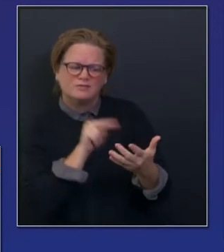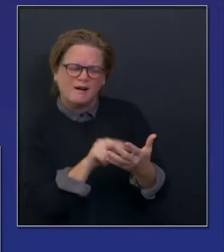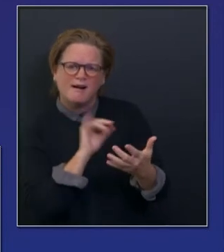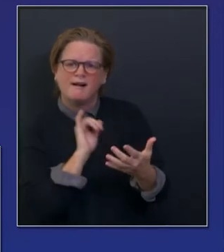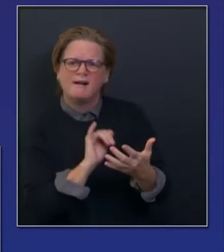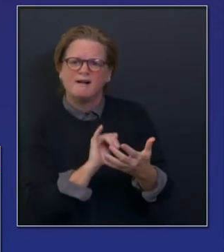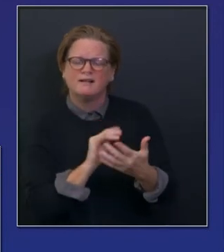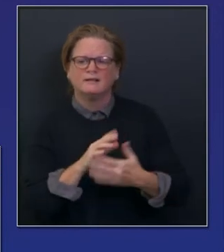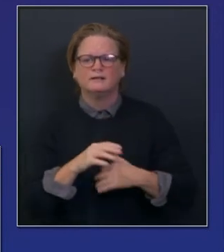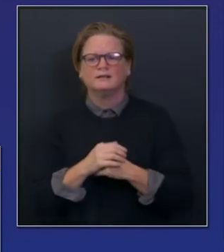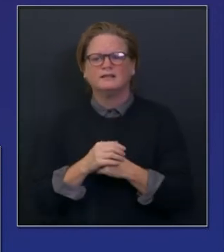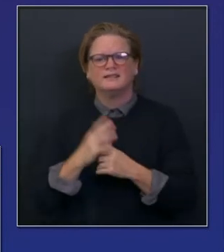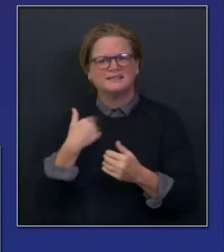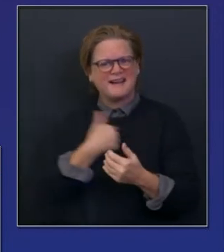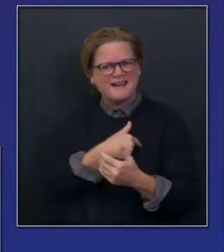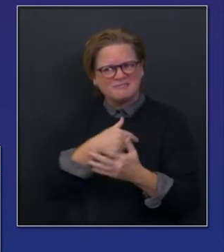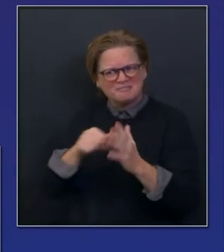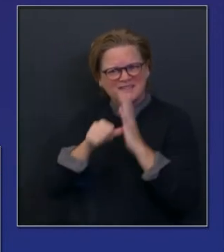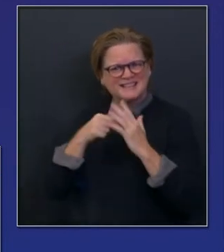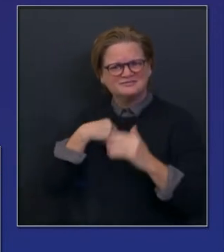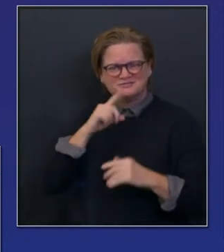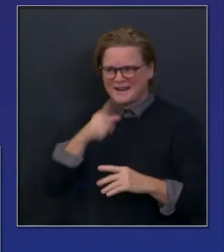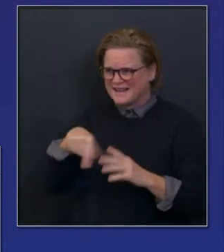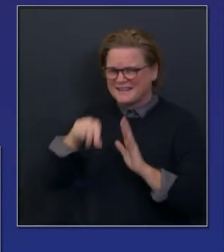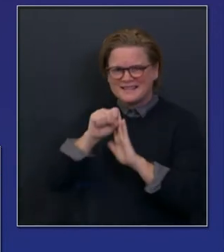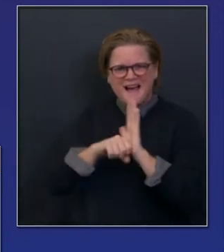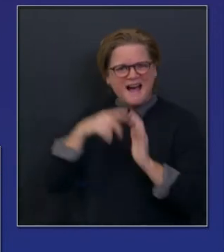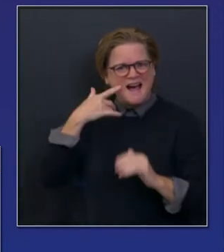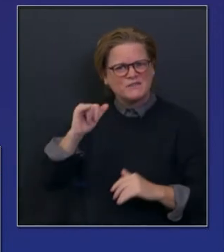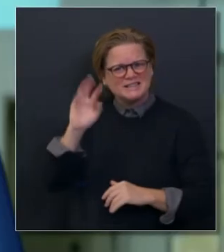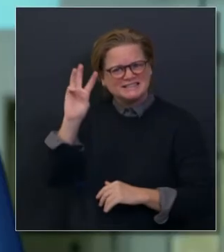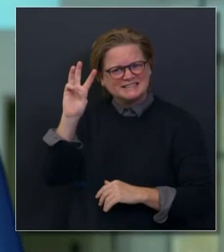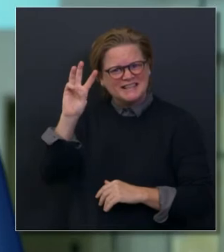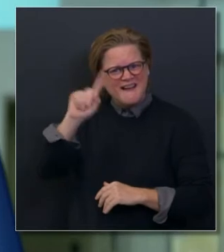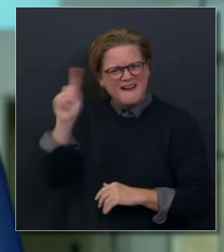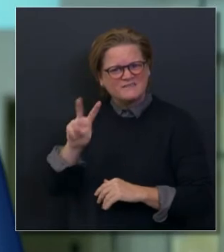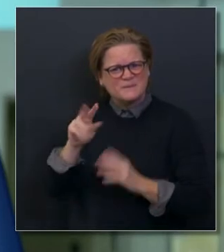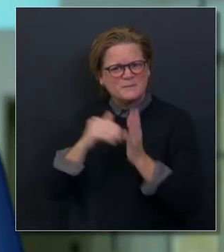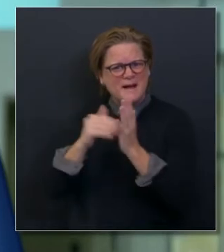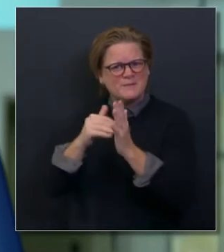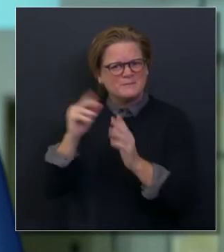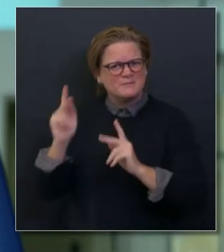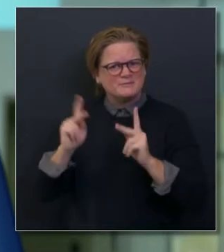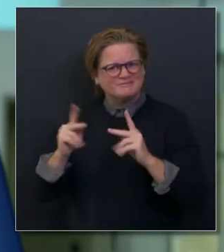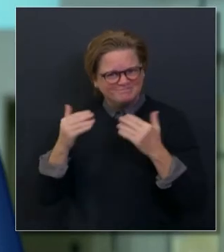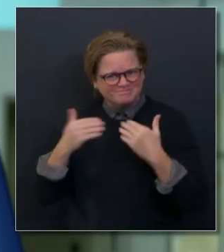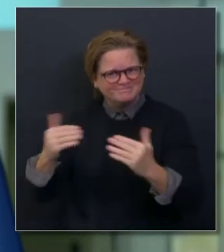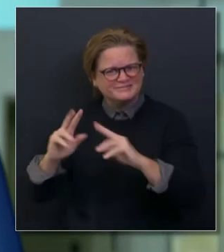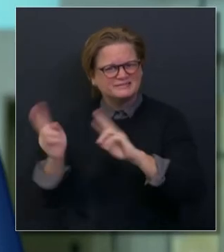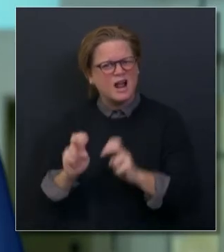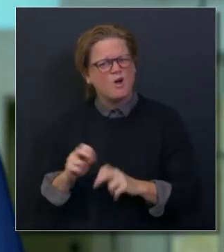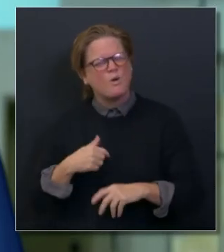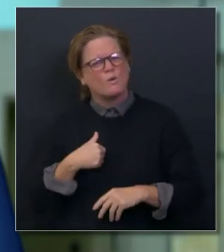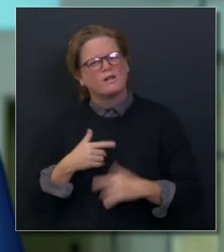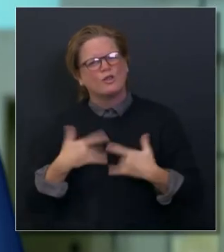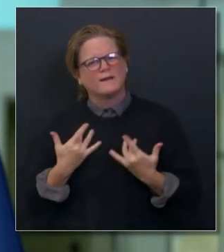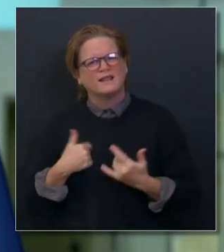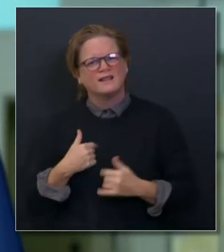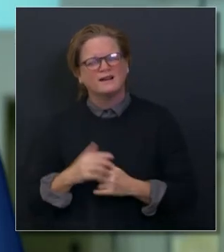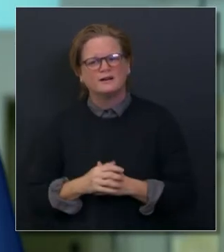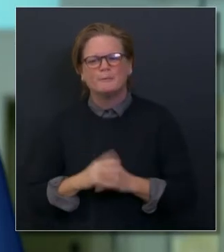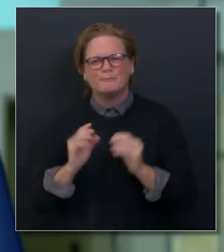aproveche usted esta herramienta. Una herramienta más para californianos que se puedan proteger estos